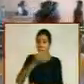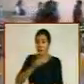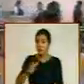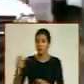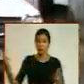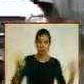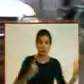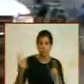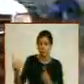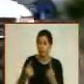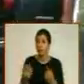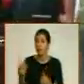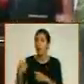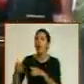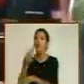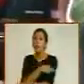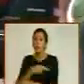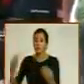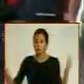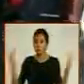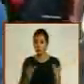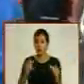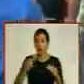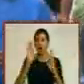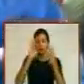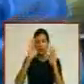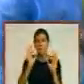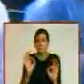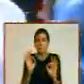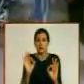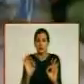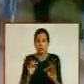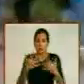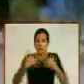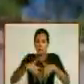otros centros hospitalarios para ser atendidos con equipos especializados en la unidad de que...